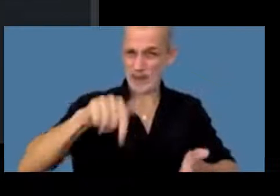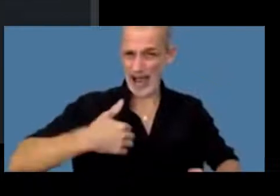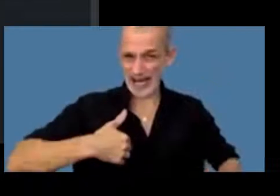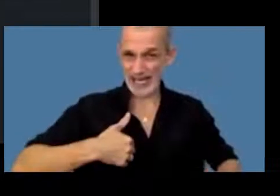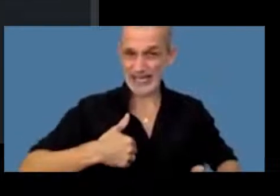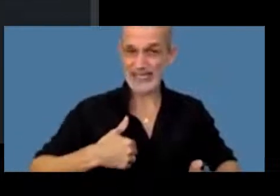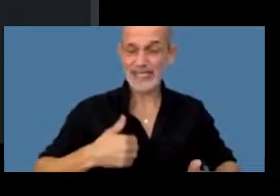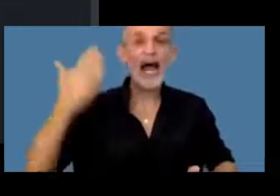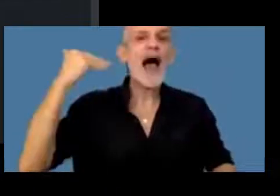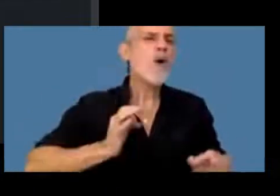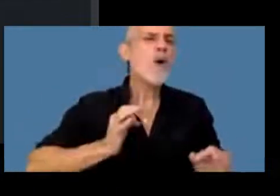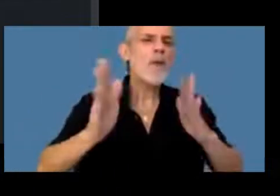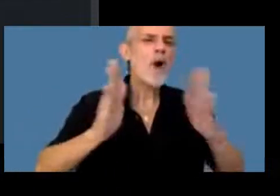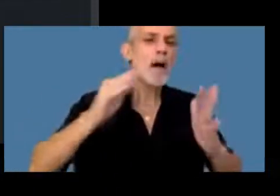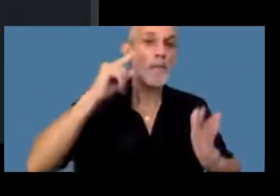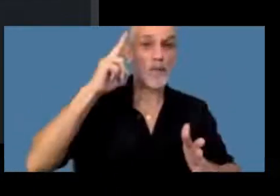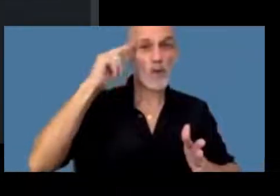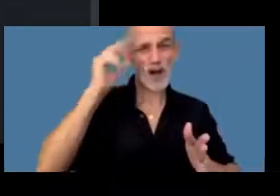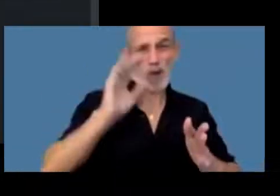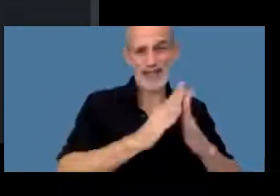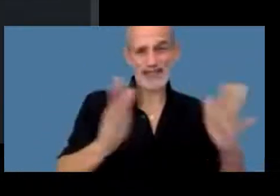años 90. Fíjense, por ejemplo,